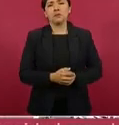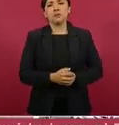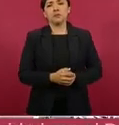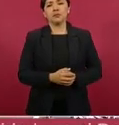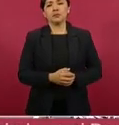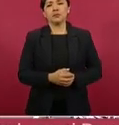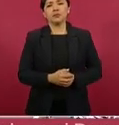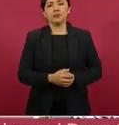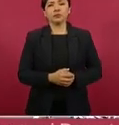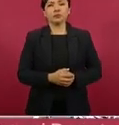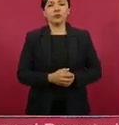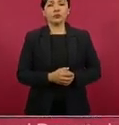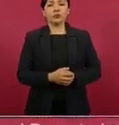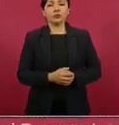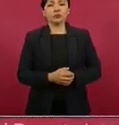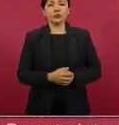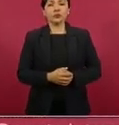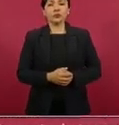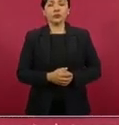Si